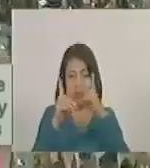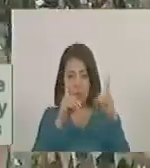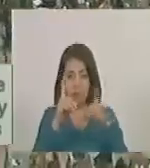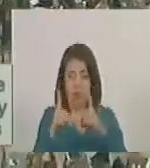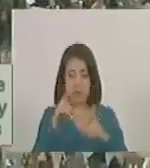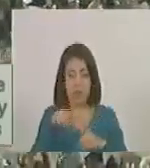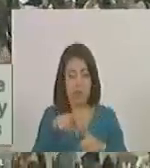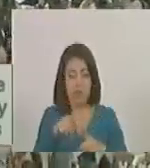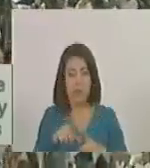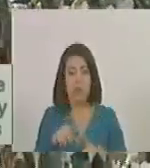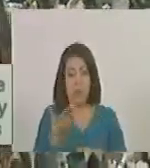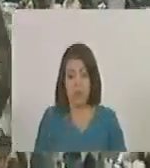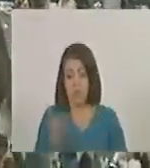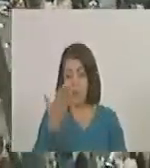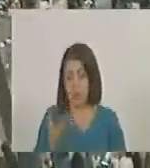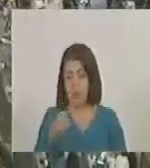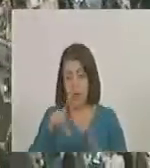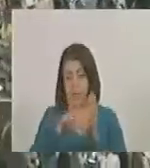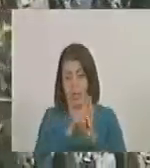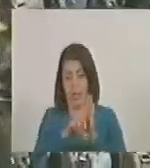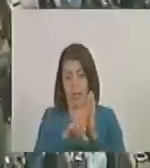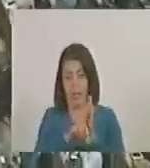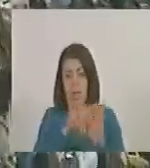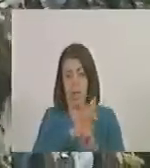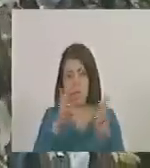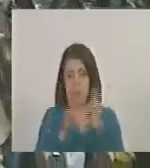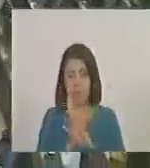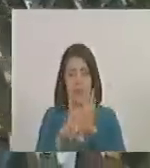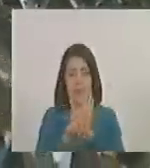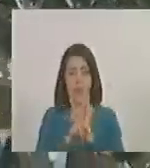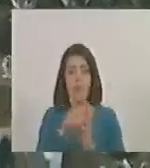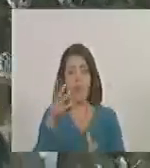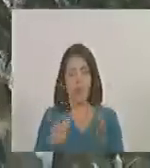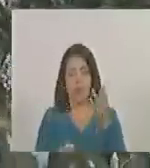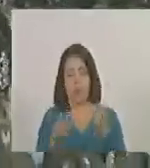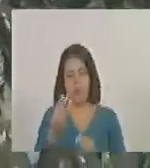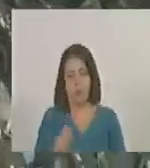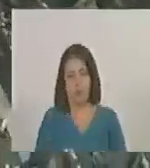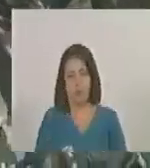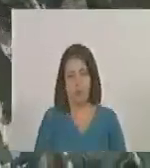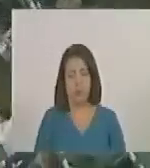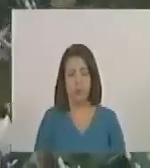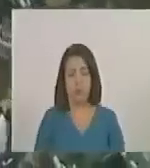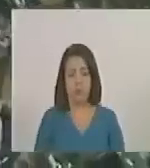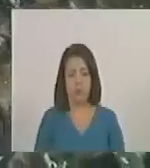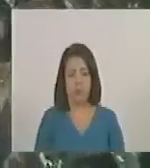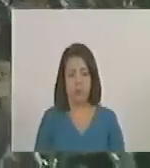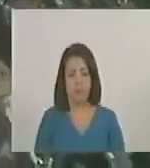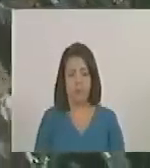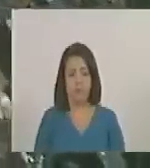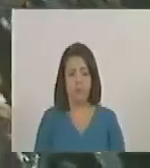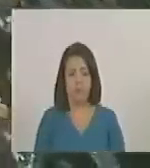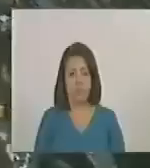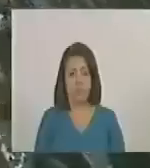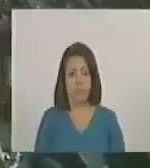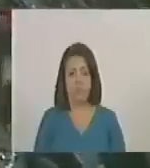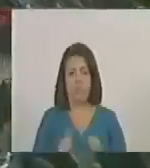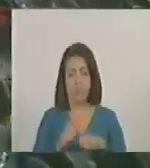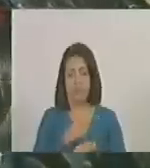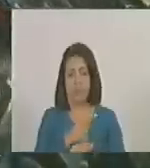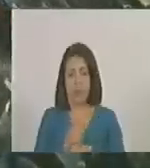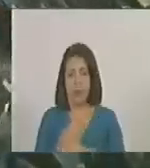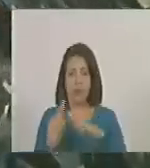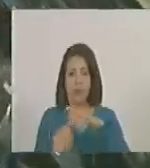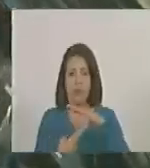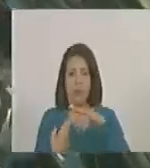de importantísima ley, reforma a la ley orgánica de los consejos comunales. Comienzan unos minutos